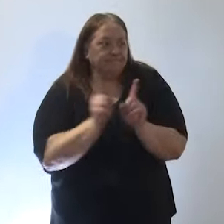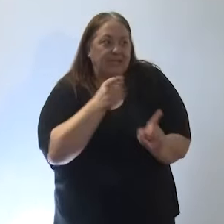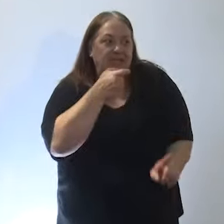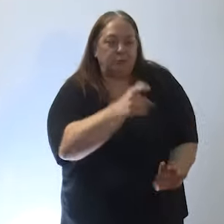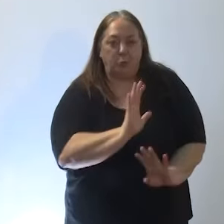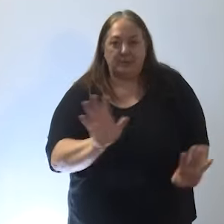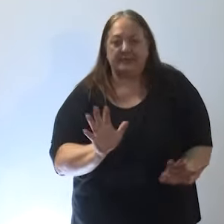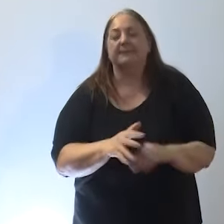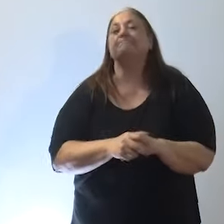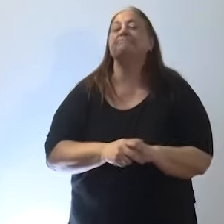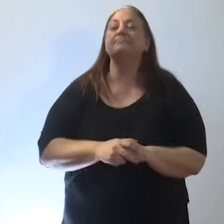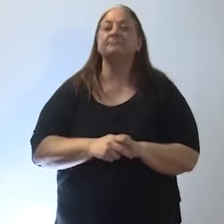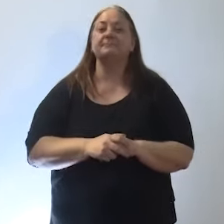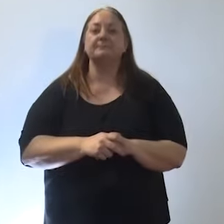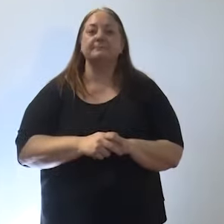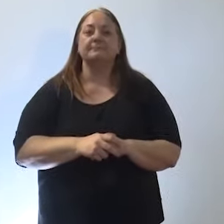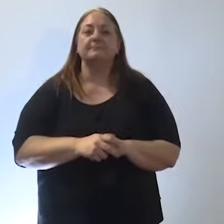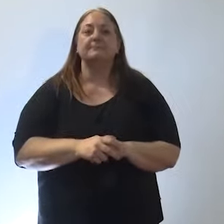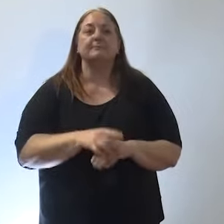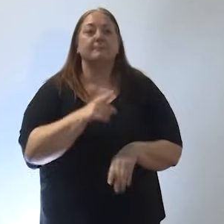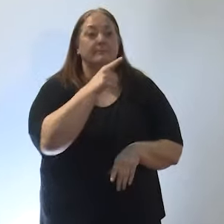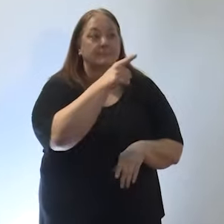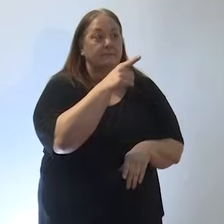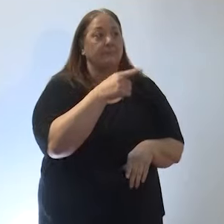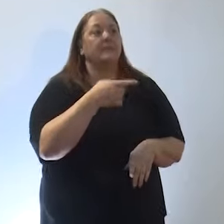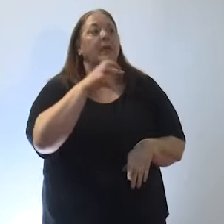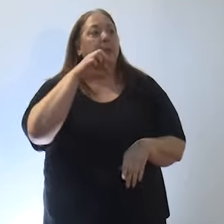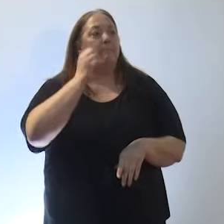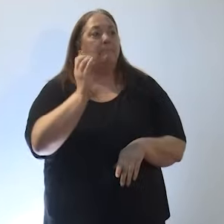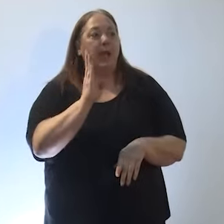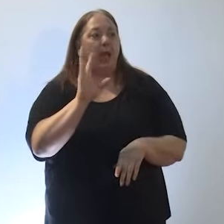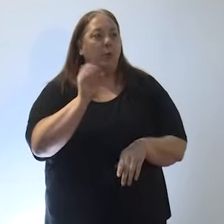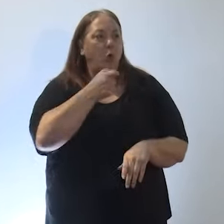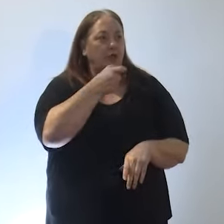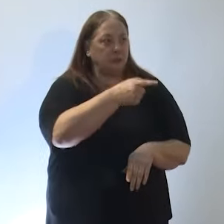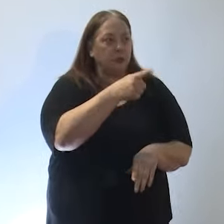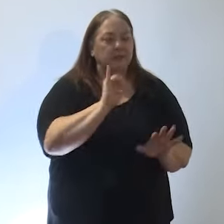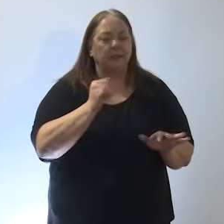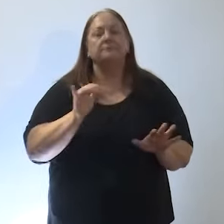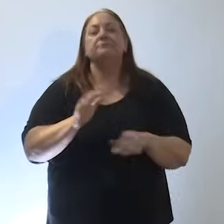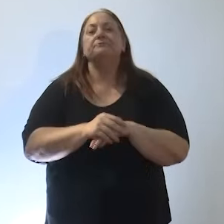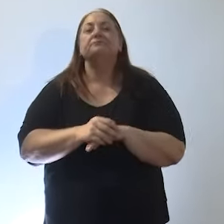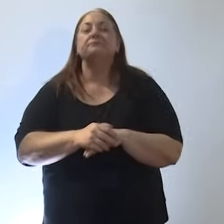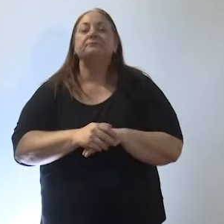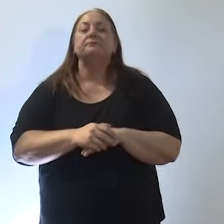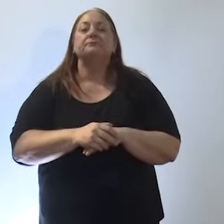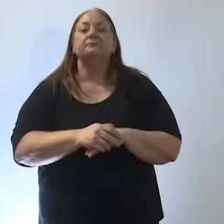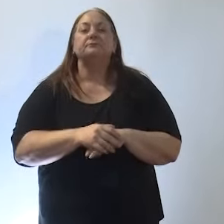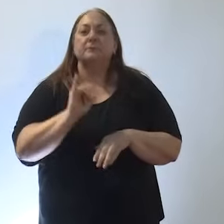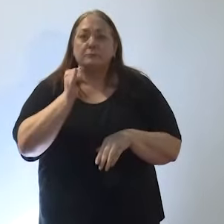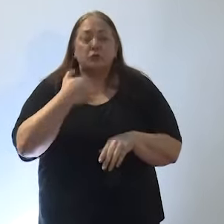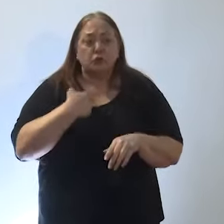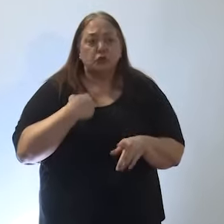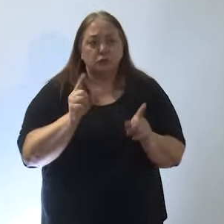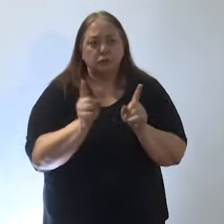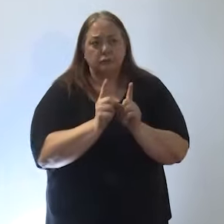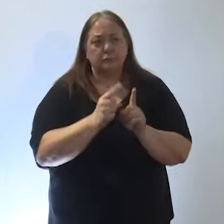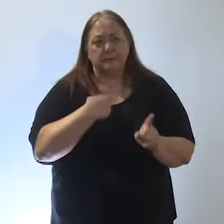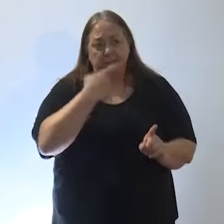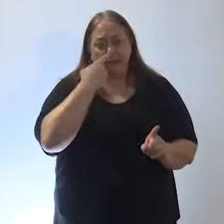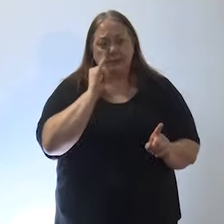que empiezo por lo de Pablo semán si yo retomo alguna de las de las de las interesantes